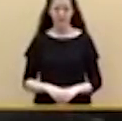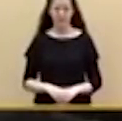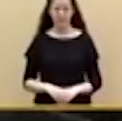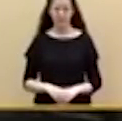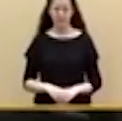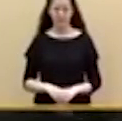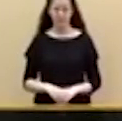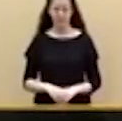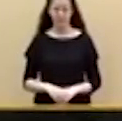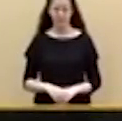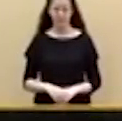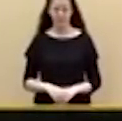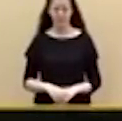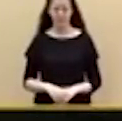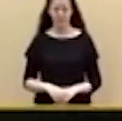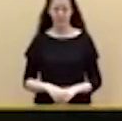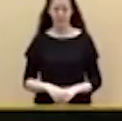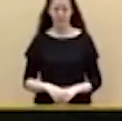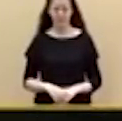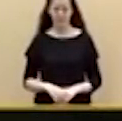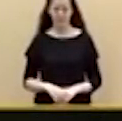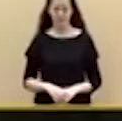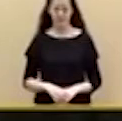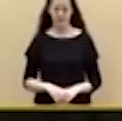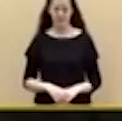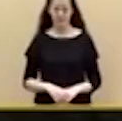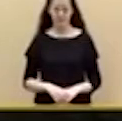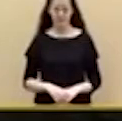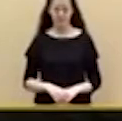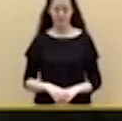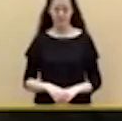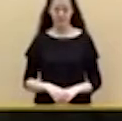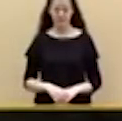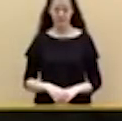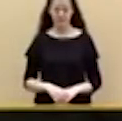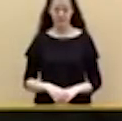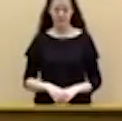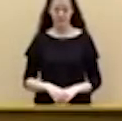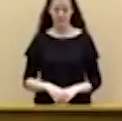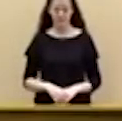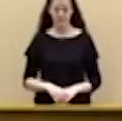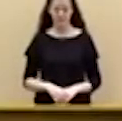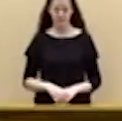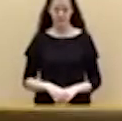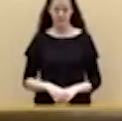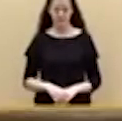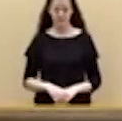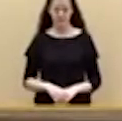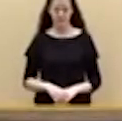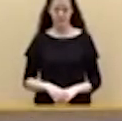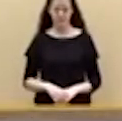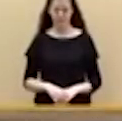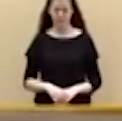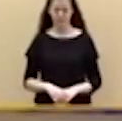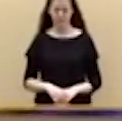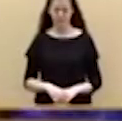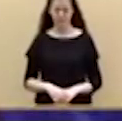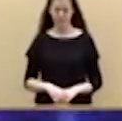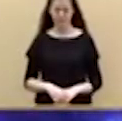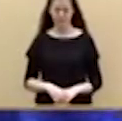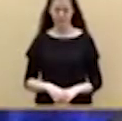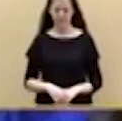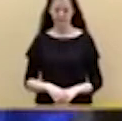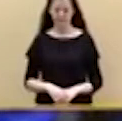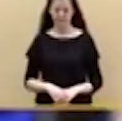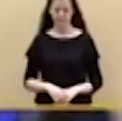Bildu Que es un partido Derivado de la ETA O sea Nomás para que se den cuenta Esquerra Republicana